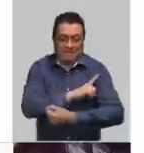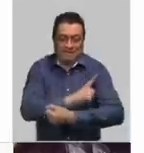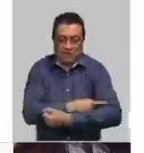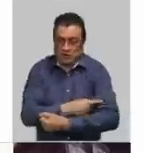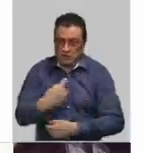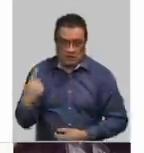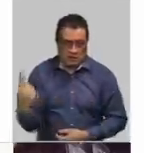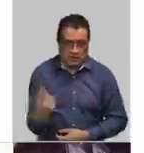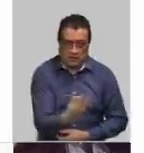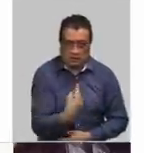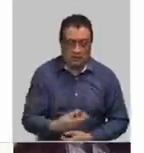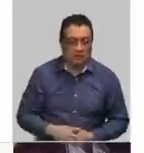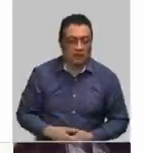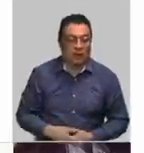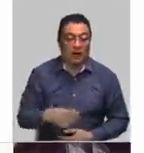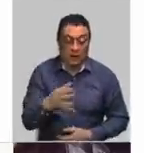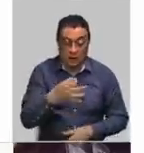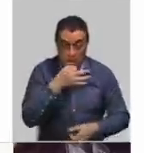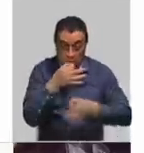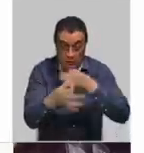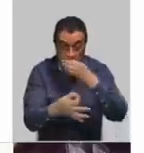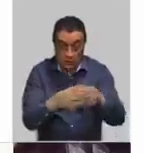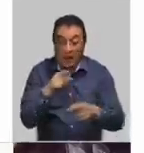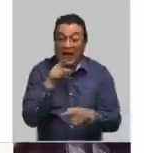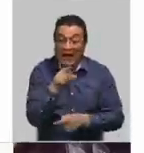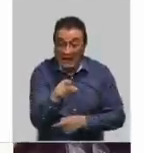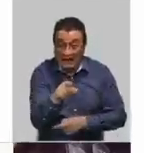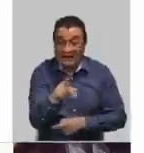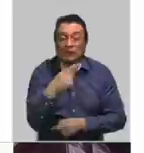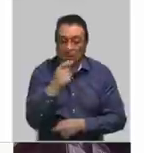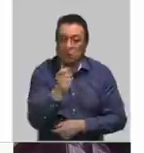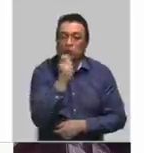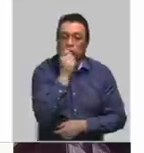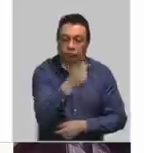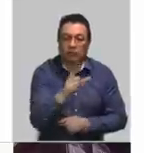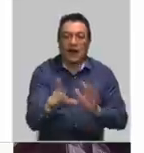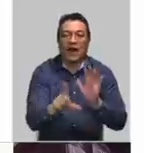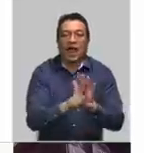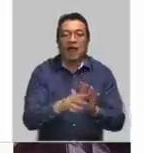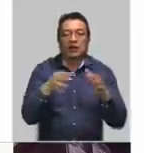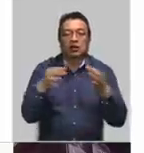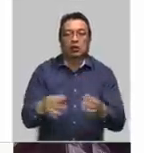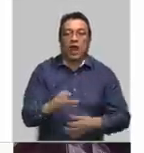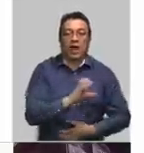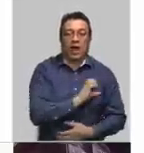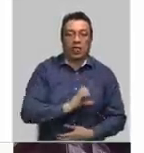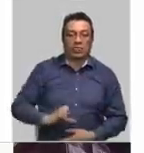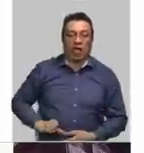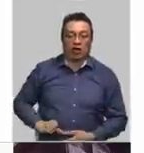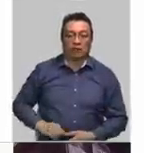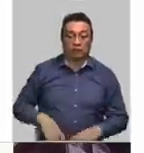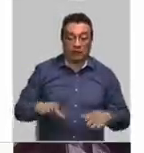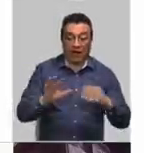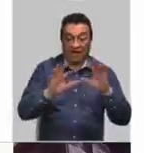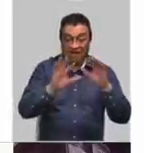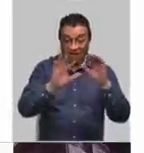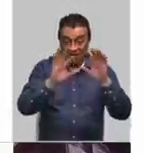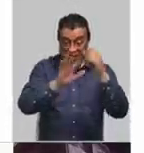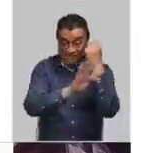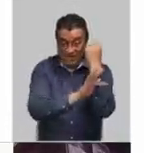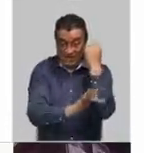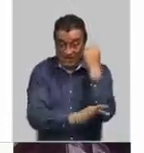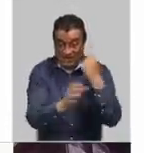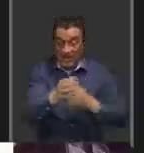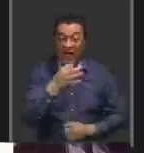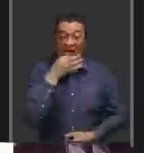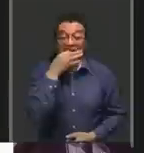estratégica. Estos dichos son uno de los episodios por los que se le acusa por ley de seguridad del Estado. La fiscalía recordó esta y otras frases